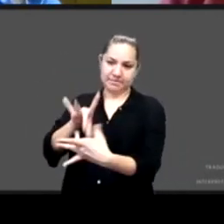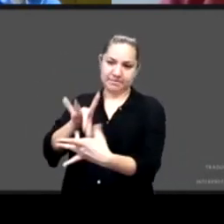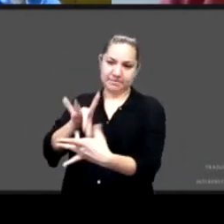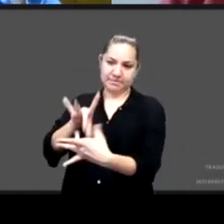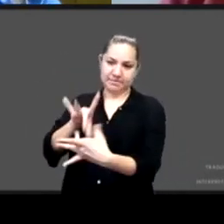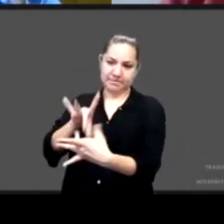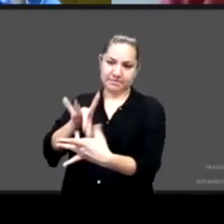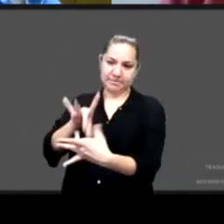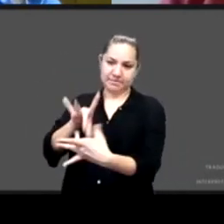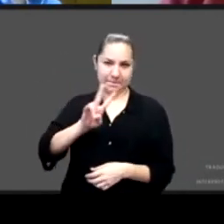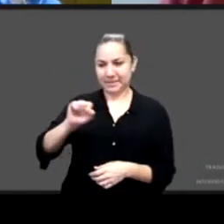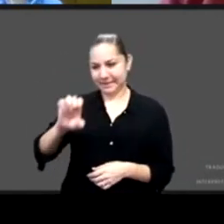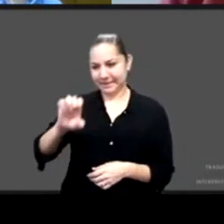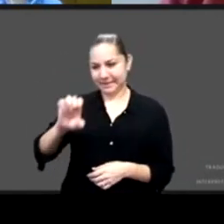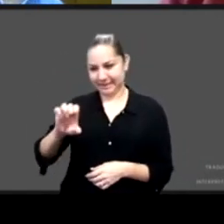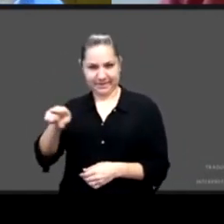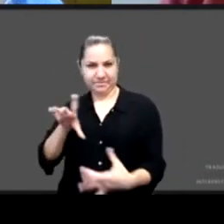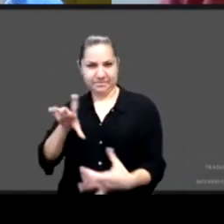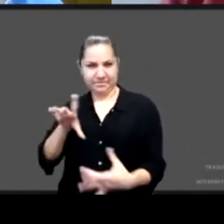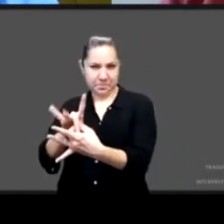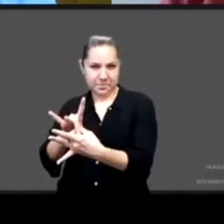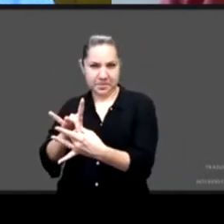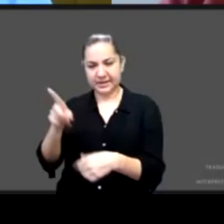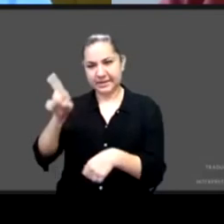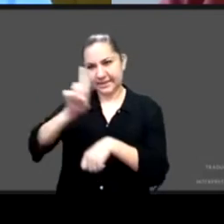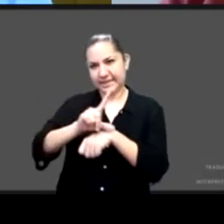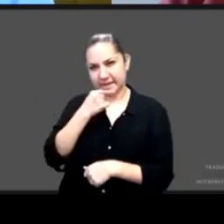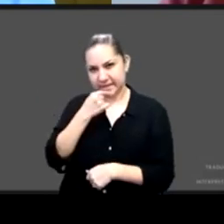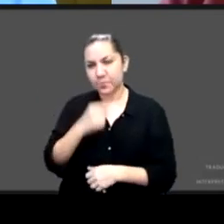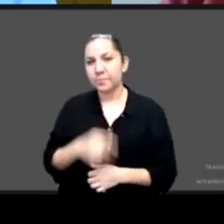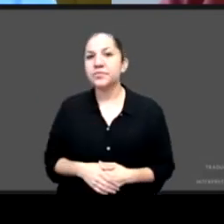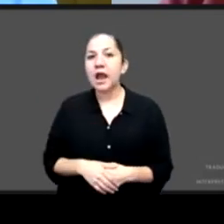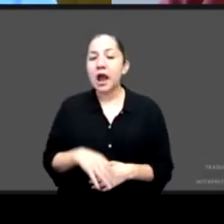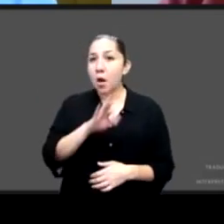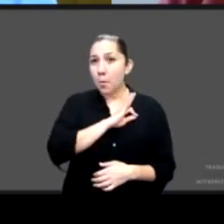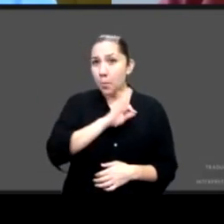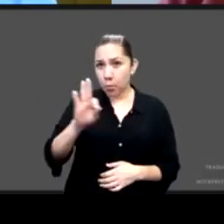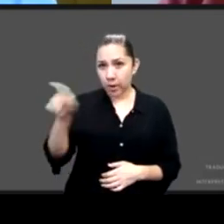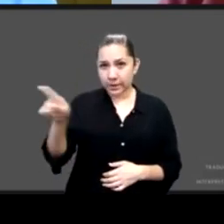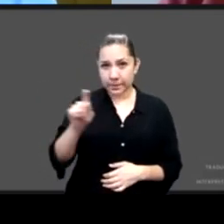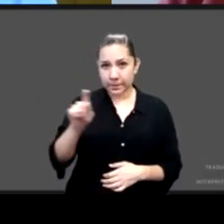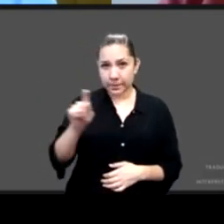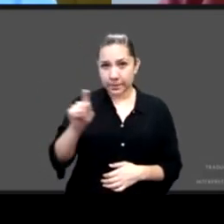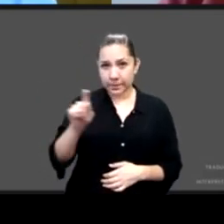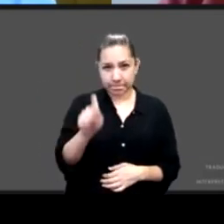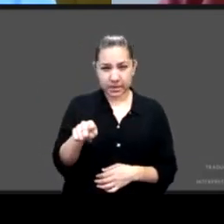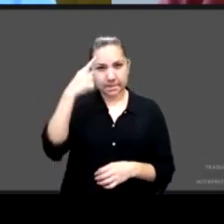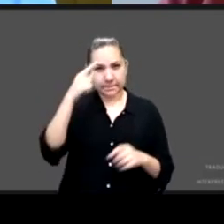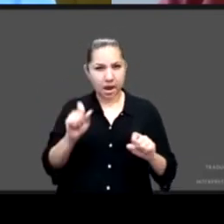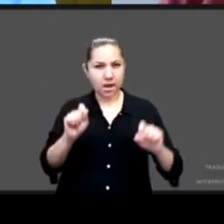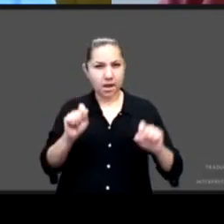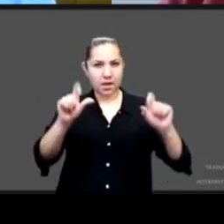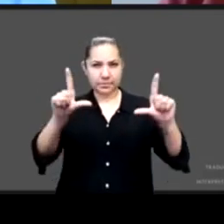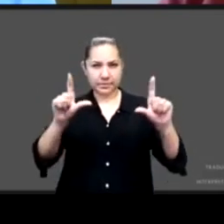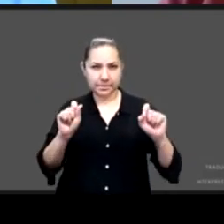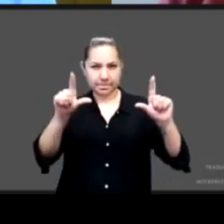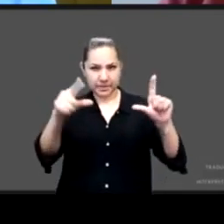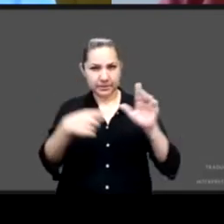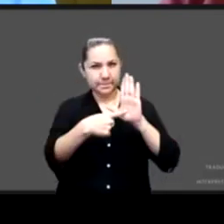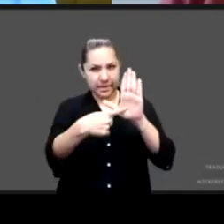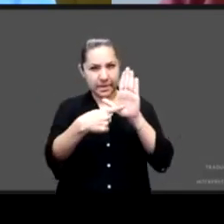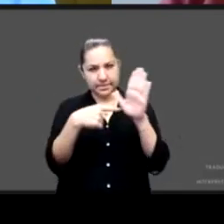Tenemos por ahí una presentación, si pudiéramos correrla en este momento, son algunas diapositivas también para ir ejemplificando